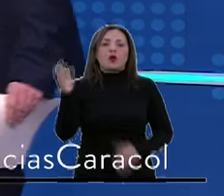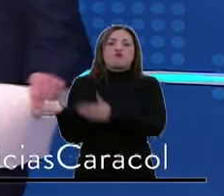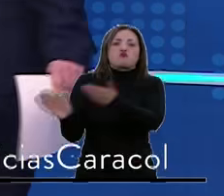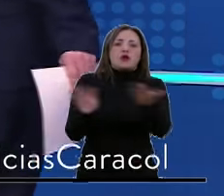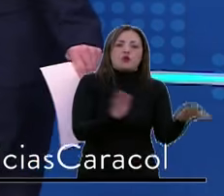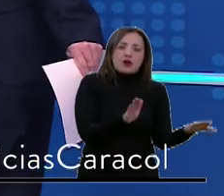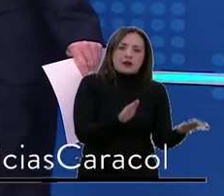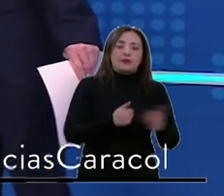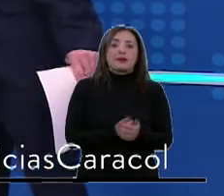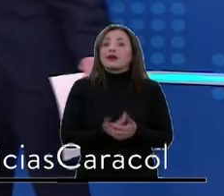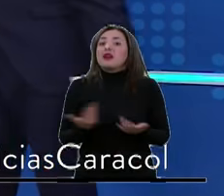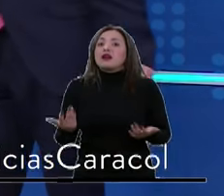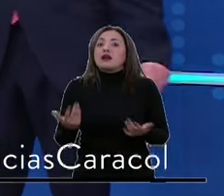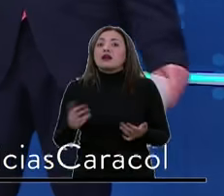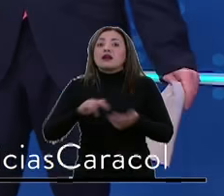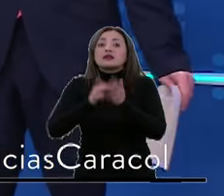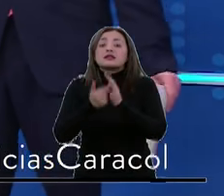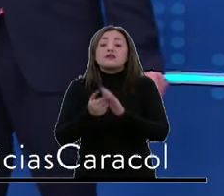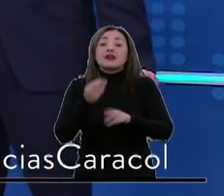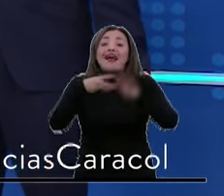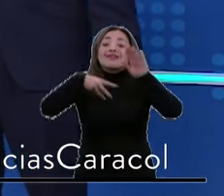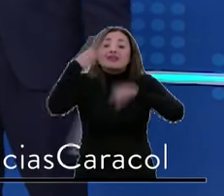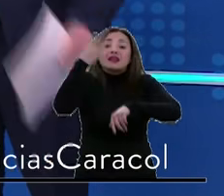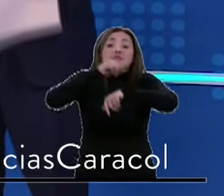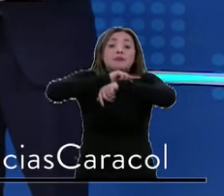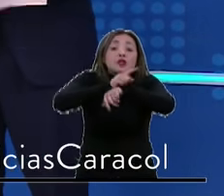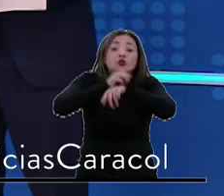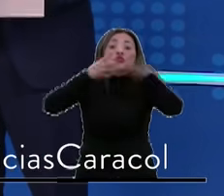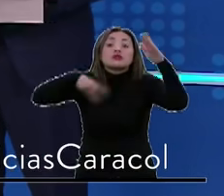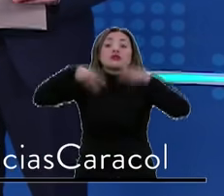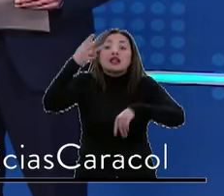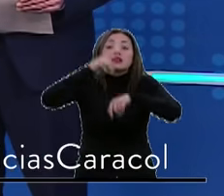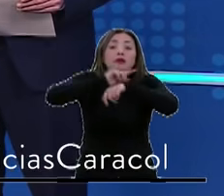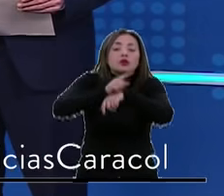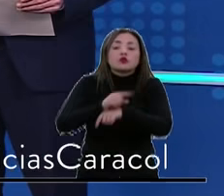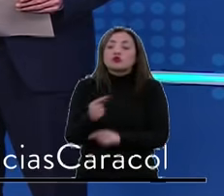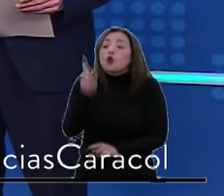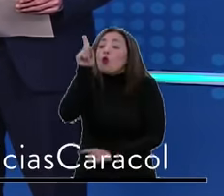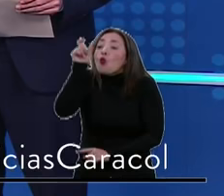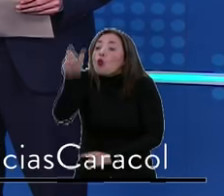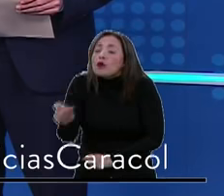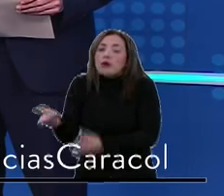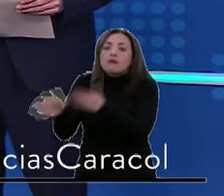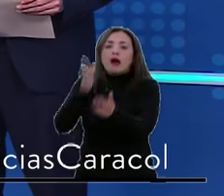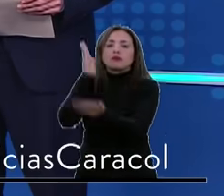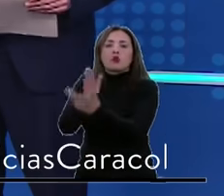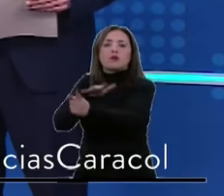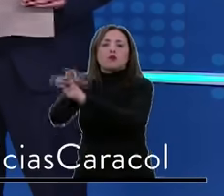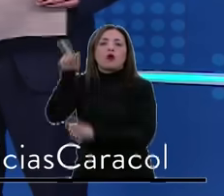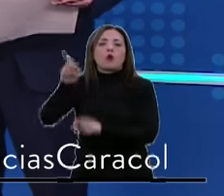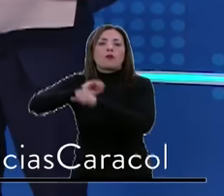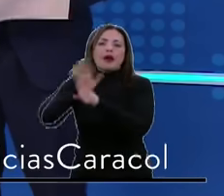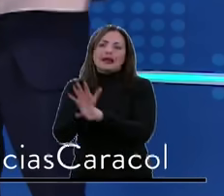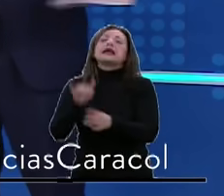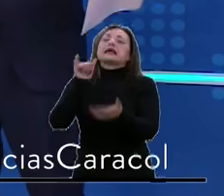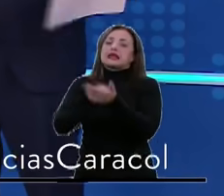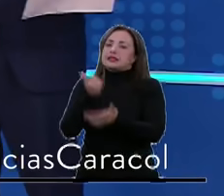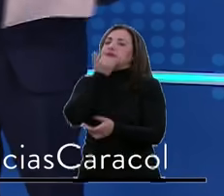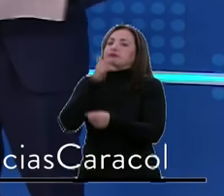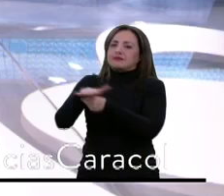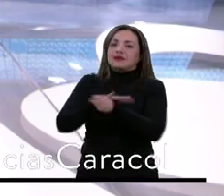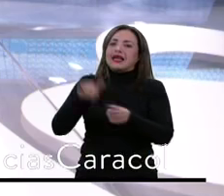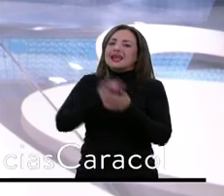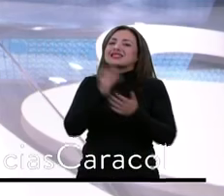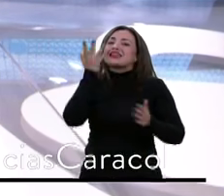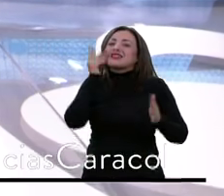significa que cada 13 minutos en colombia muere un colombiano por kobe 19 esto sucedió en los últimos 15